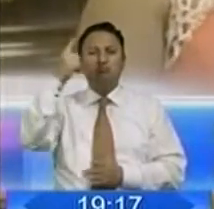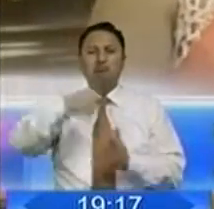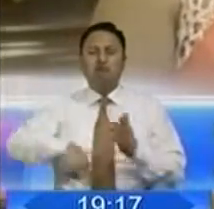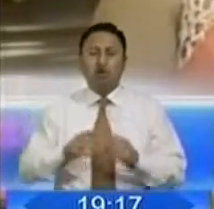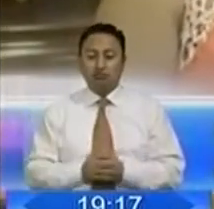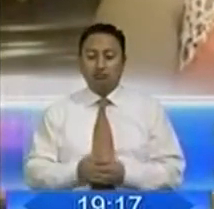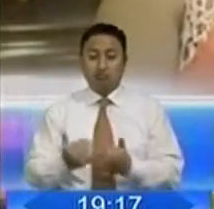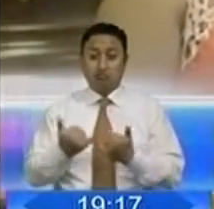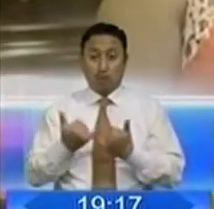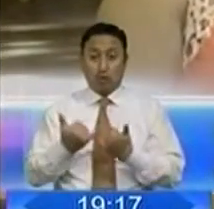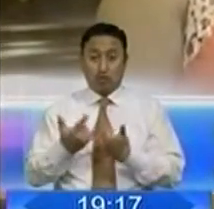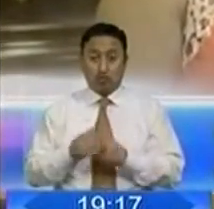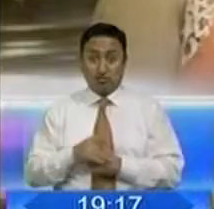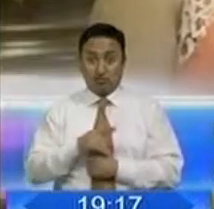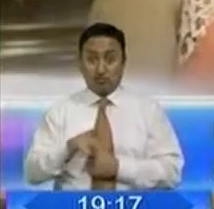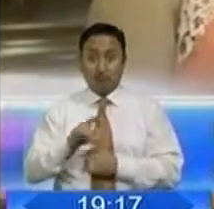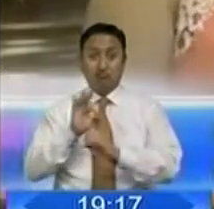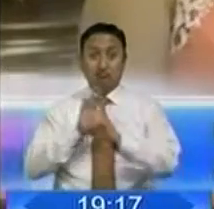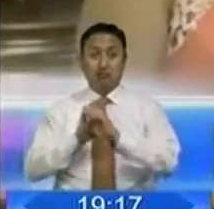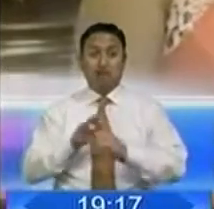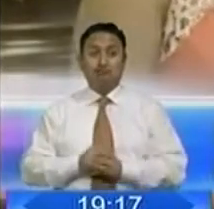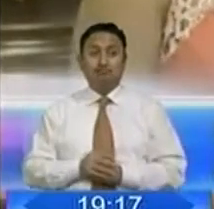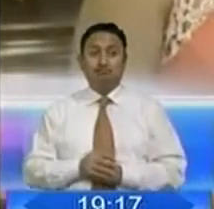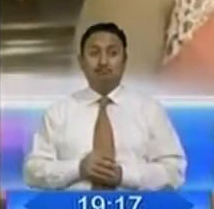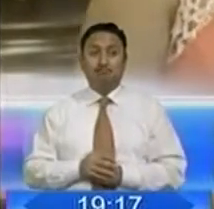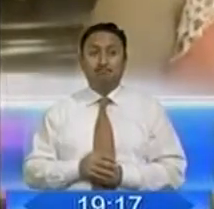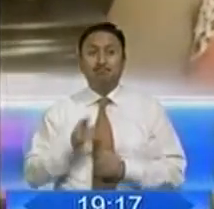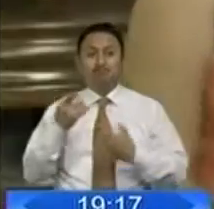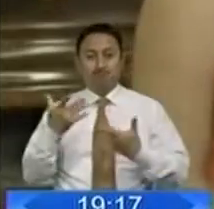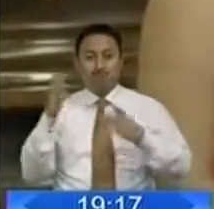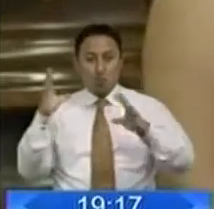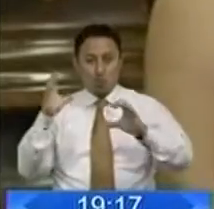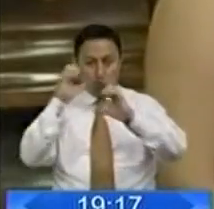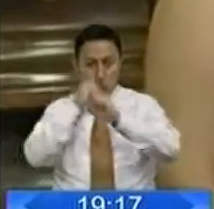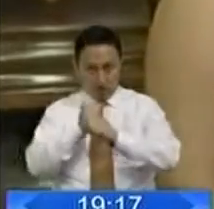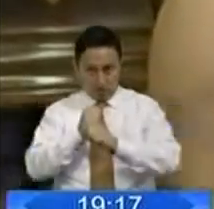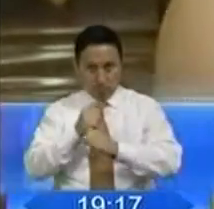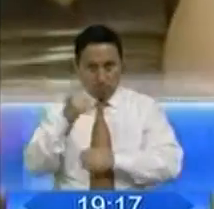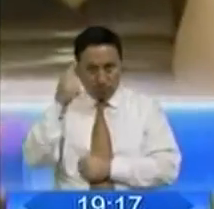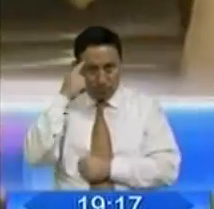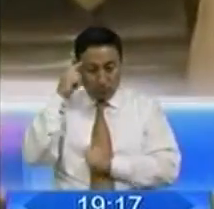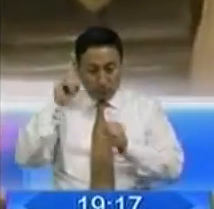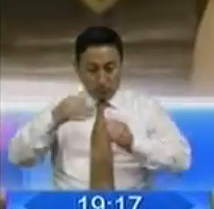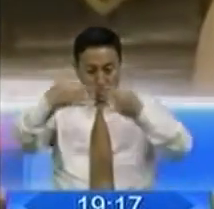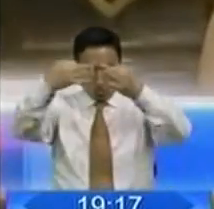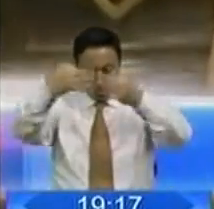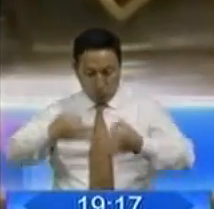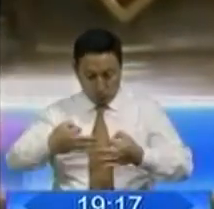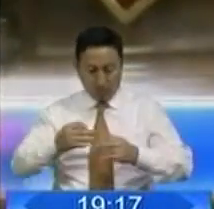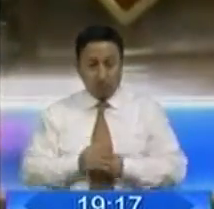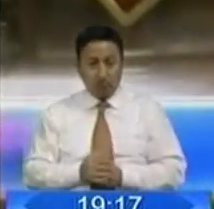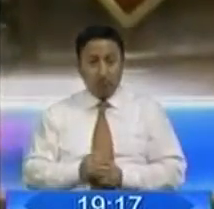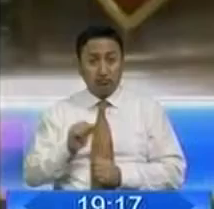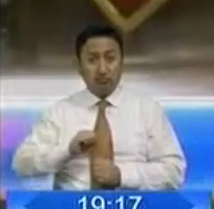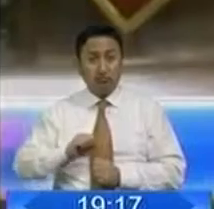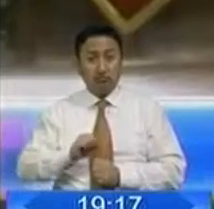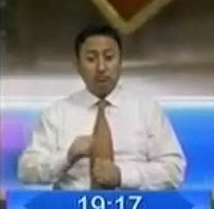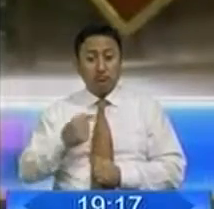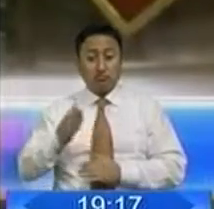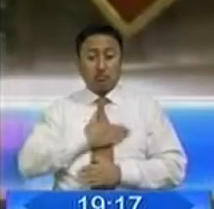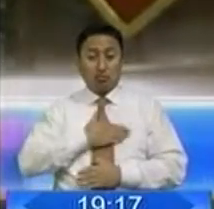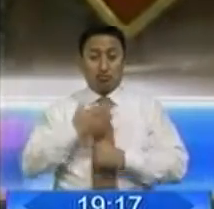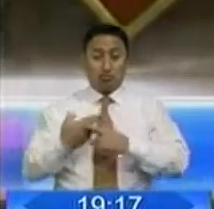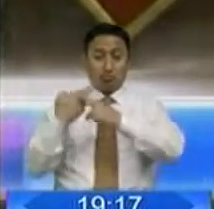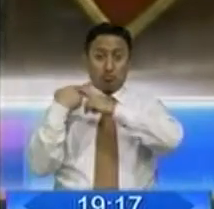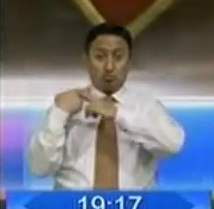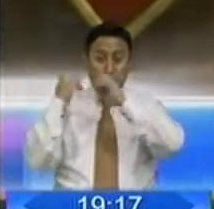esta destitución y censura de los 4 consejeros. Bueno, muy buenas noches con todos. Yo creo que es un acto legítimo, un acto que está dentro de nuestras